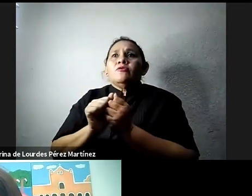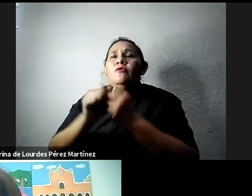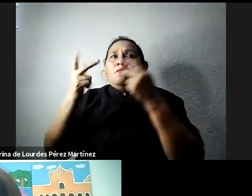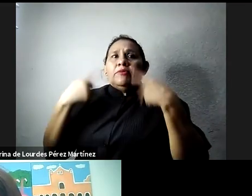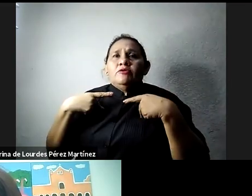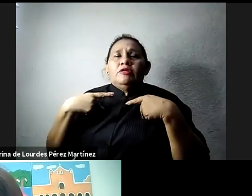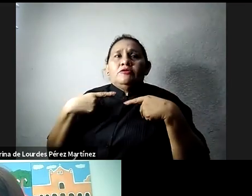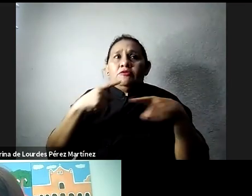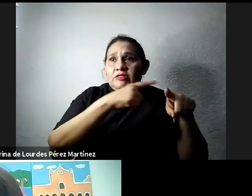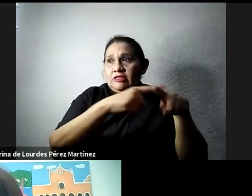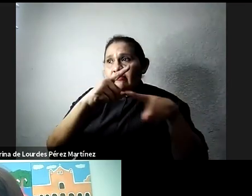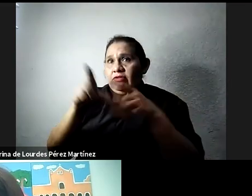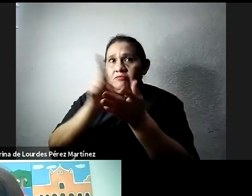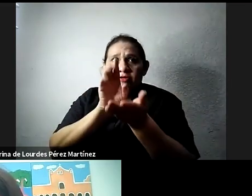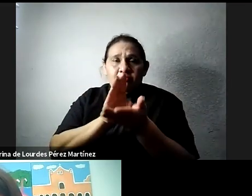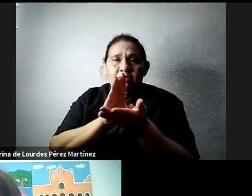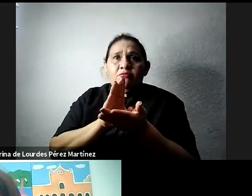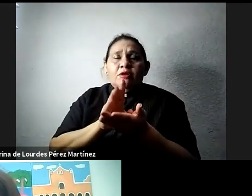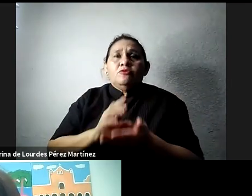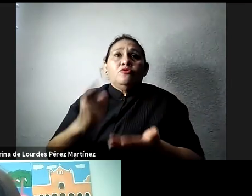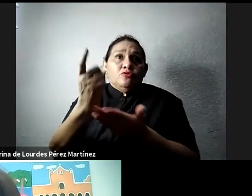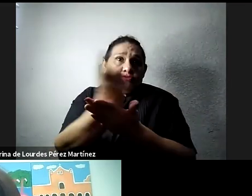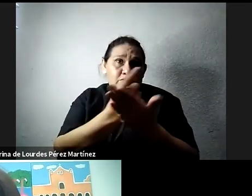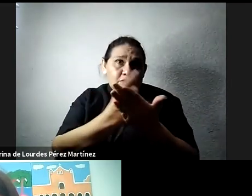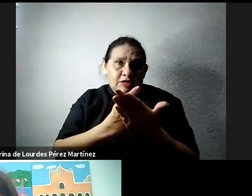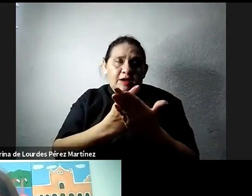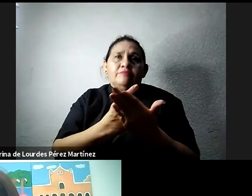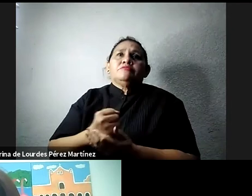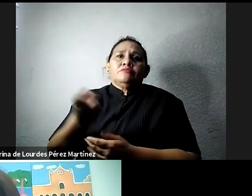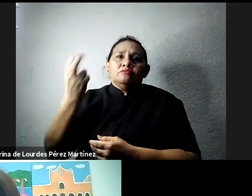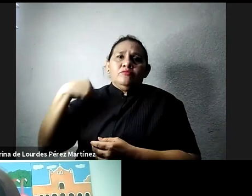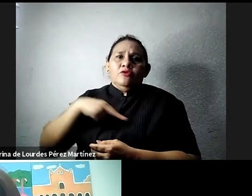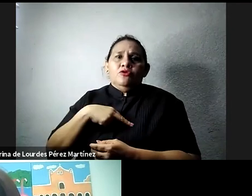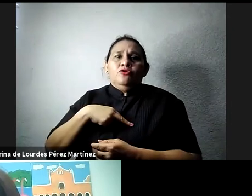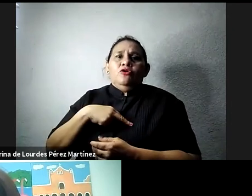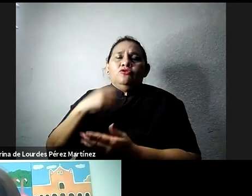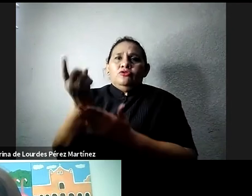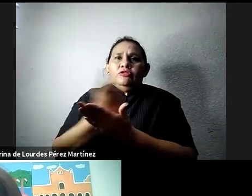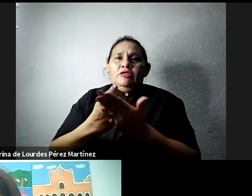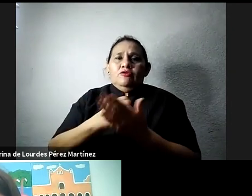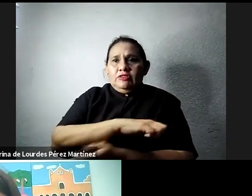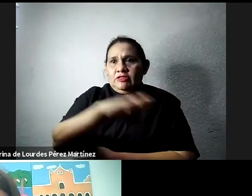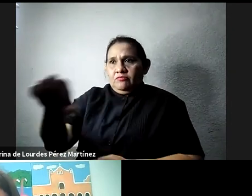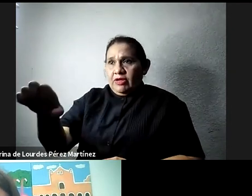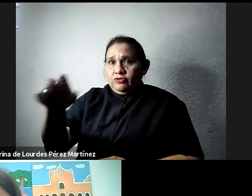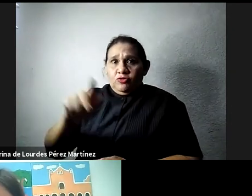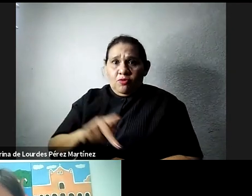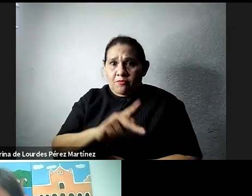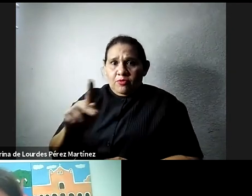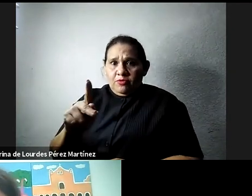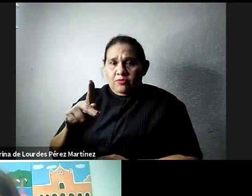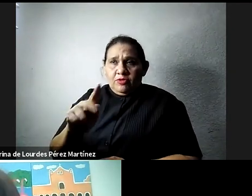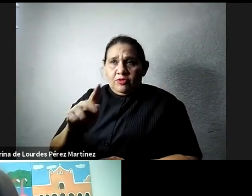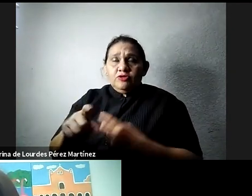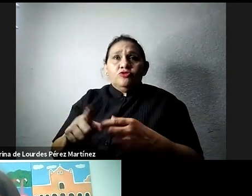de discapacidad cuando estamos diseñando nuestros proyectos, o sea, nosotros diseñadores de espacio público, ¿no? Porque eso nos va